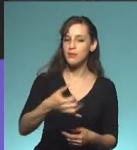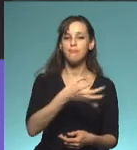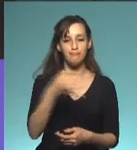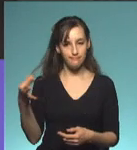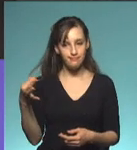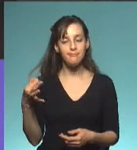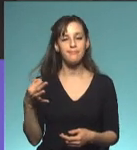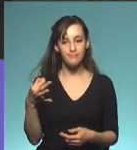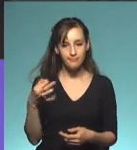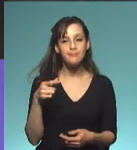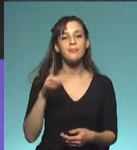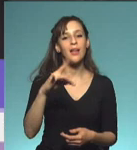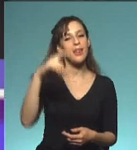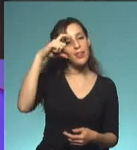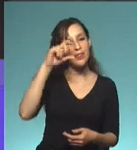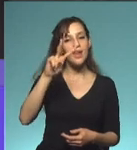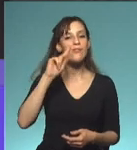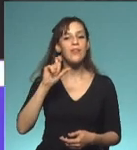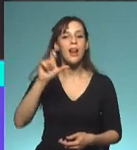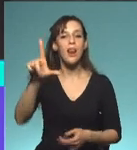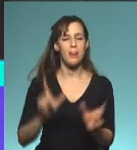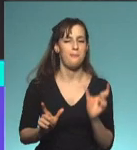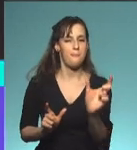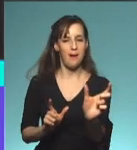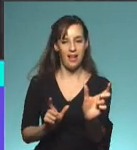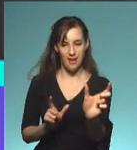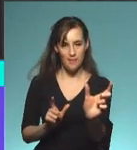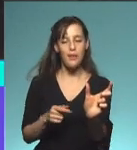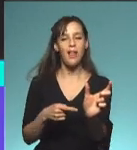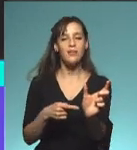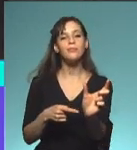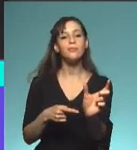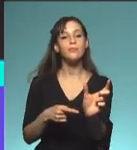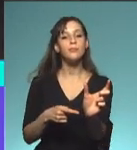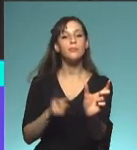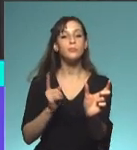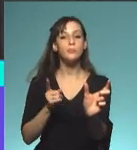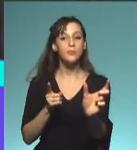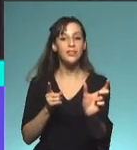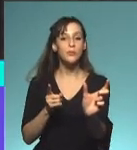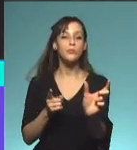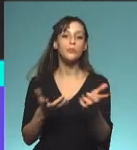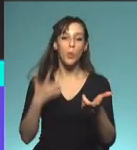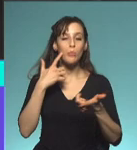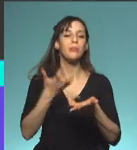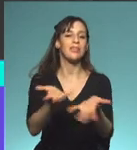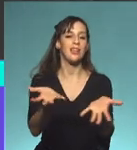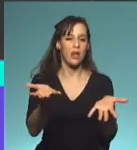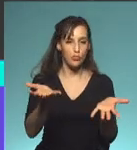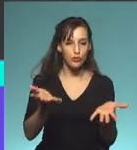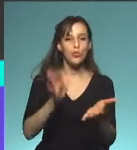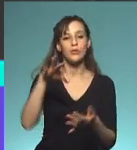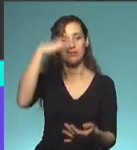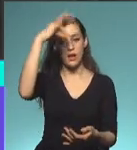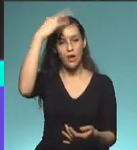Pablo, de este Débil, que tiene un juego de palabras y que es una más de las representaciones que se hacen de